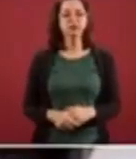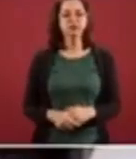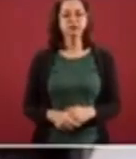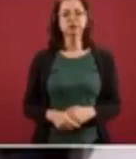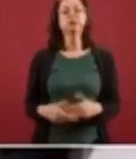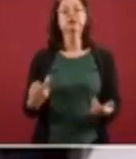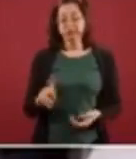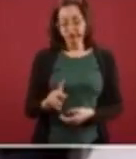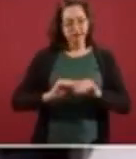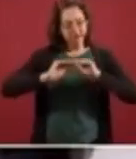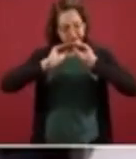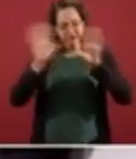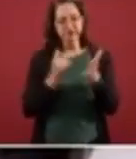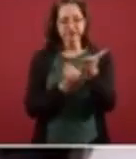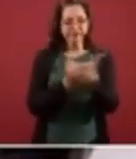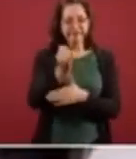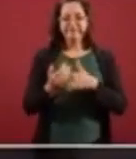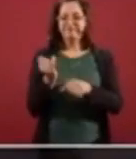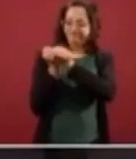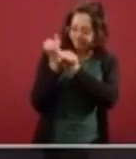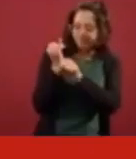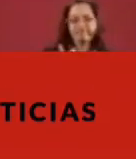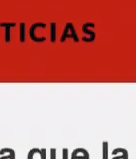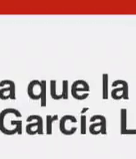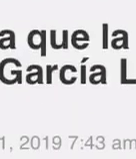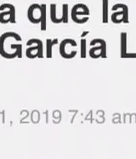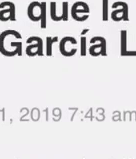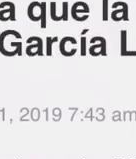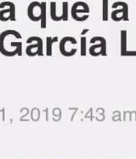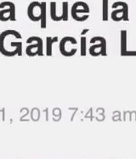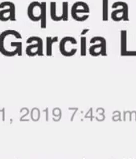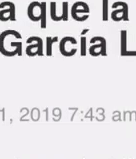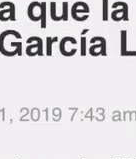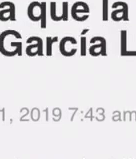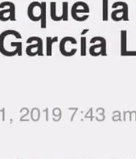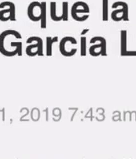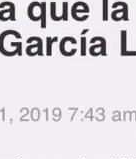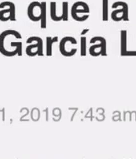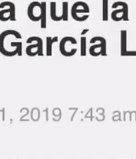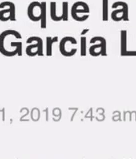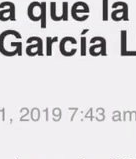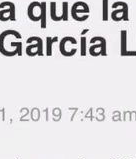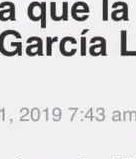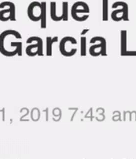vamos a ayudar en la investigación, en lo que nosotros